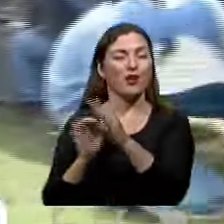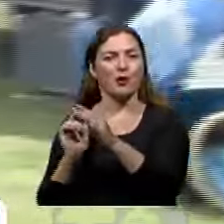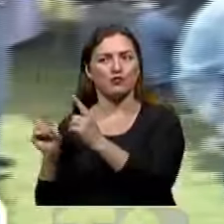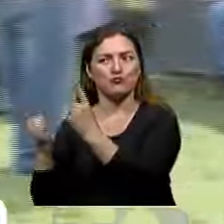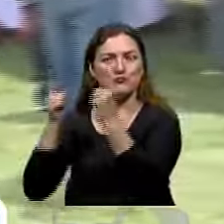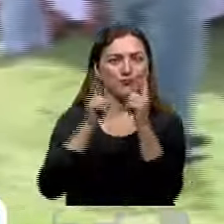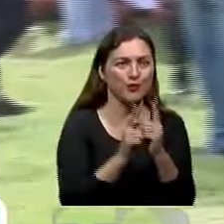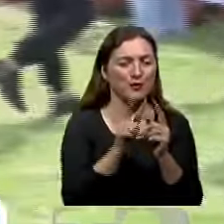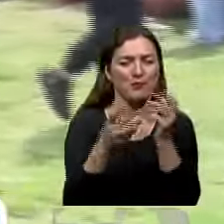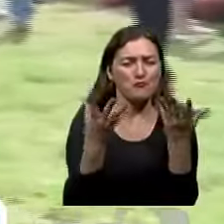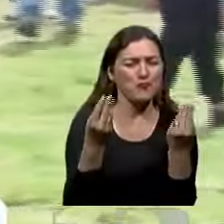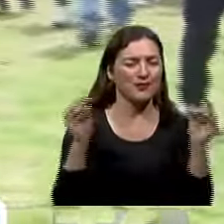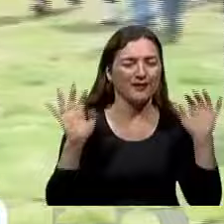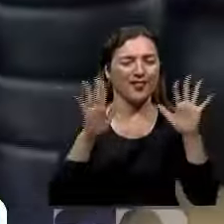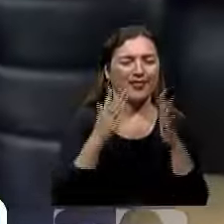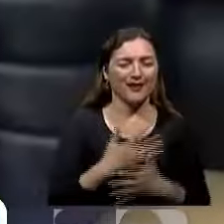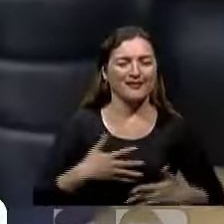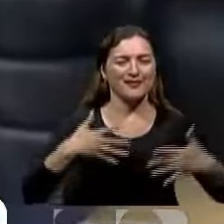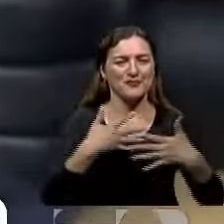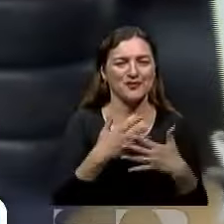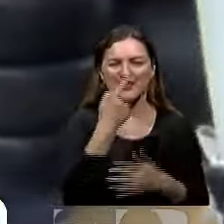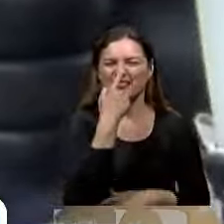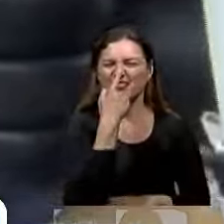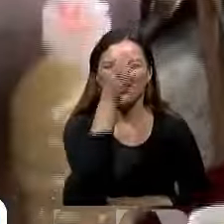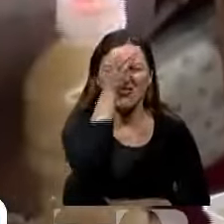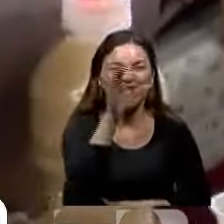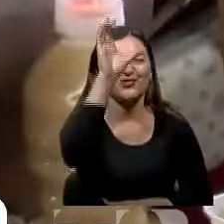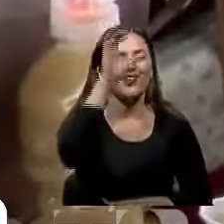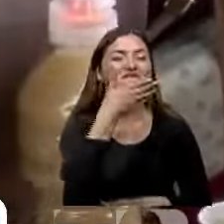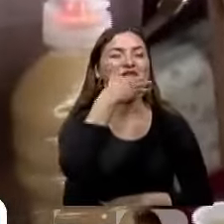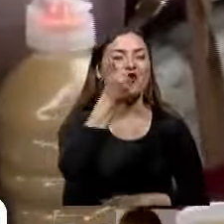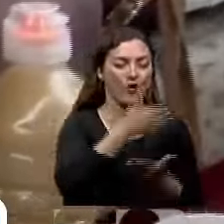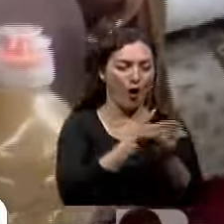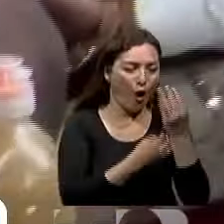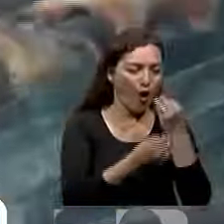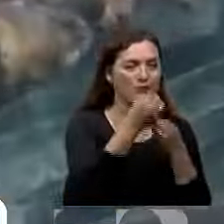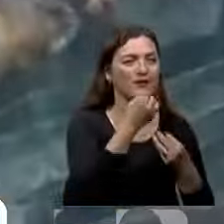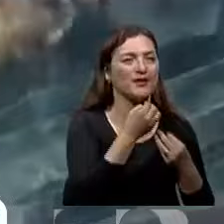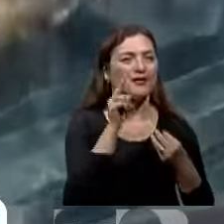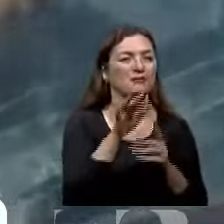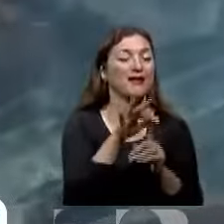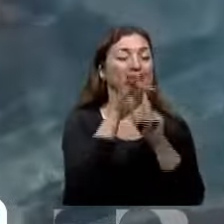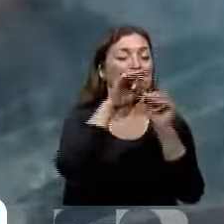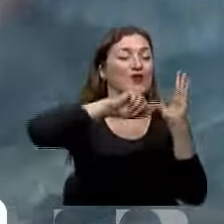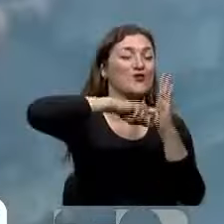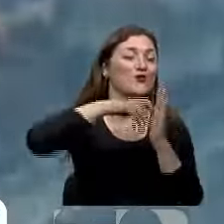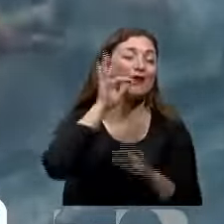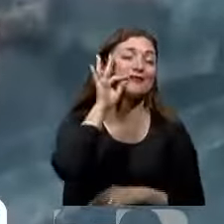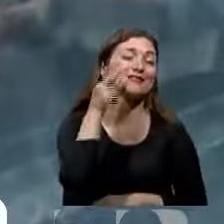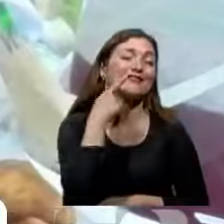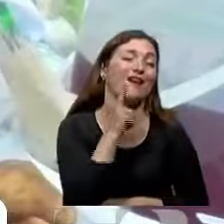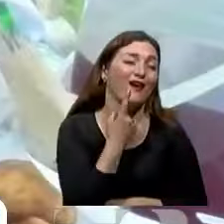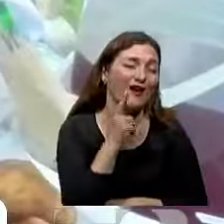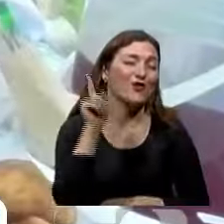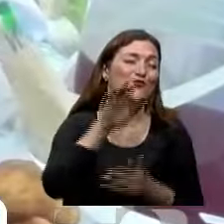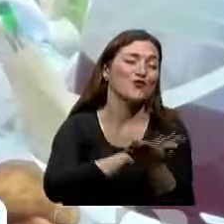de ciudadanos para disfrutar de los atractivos culturales, donde se expuso lo mejor de la gastronomía local, especialmente el delicioso cuy asado